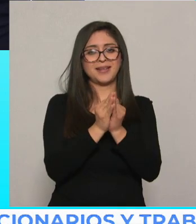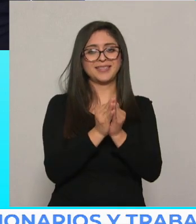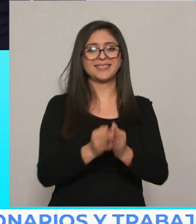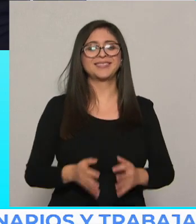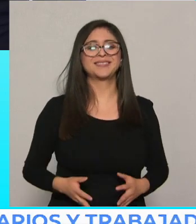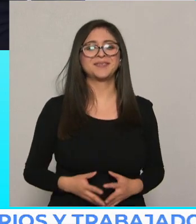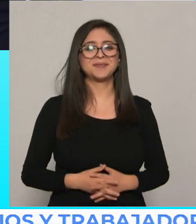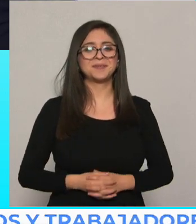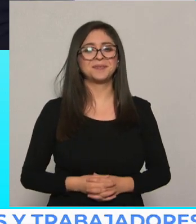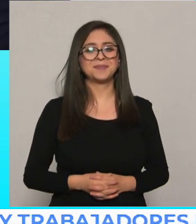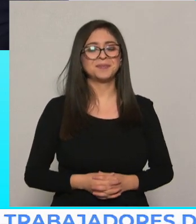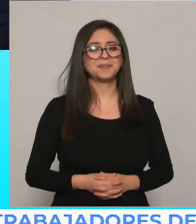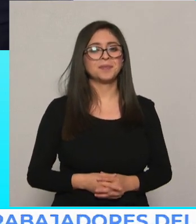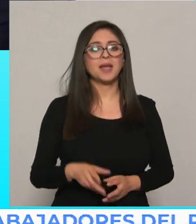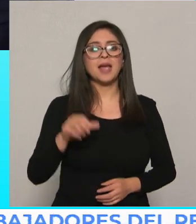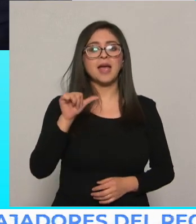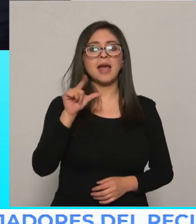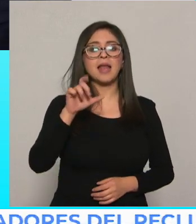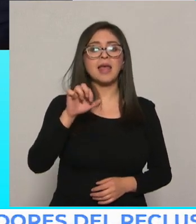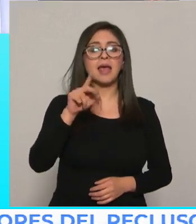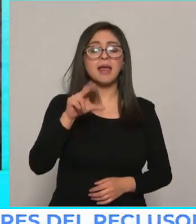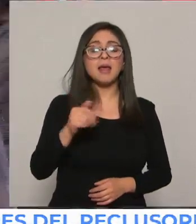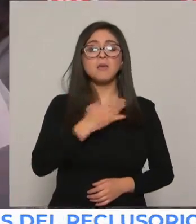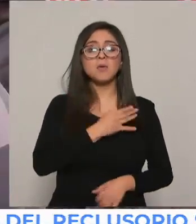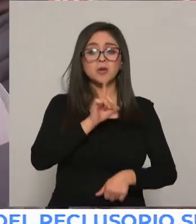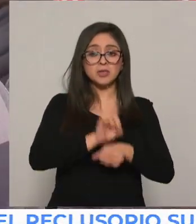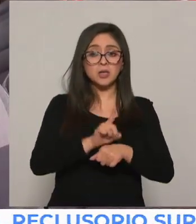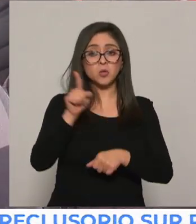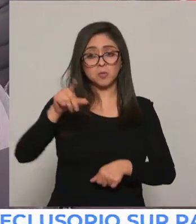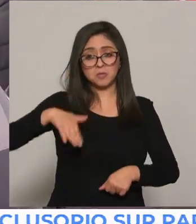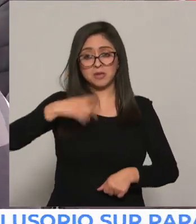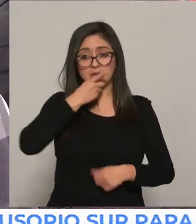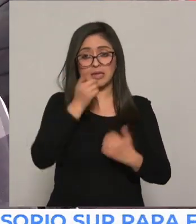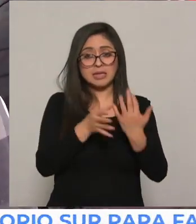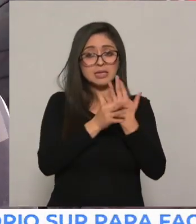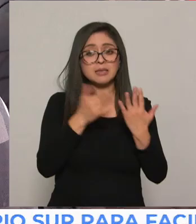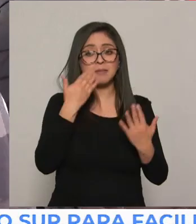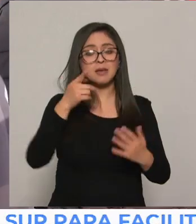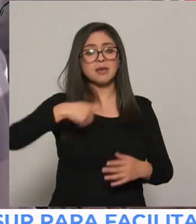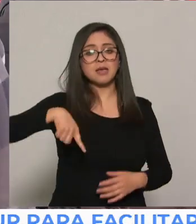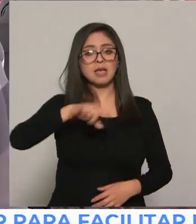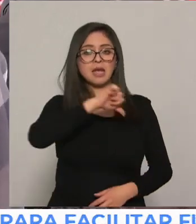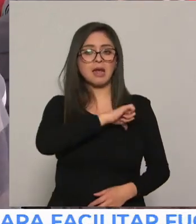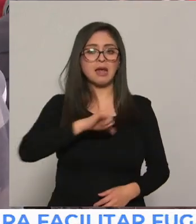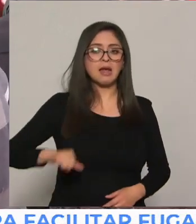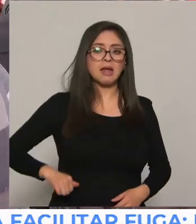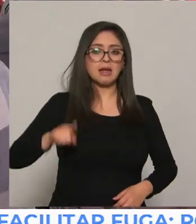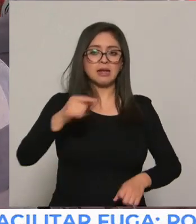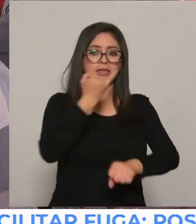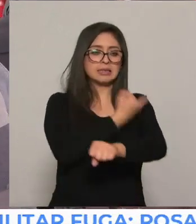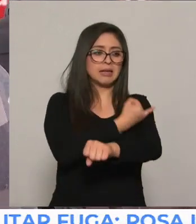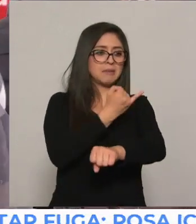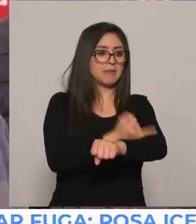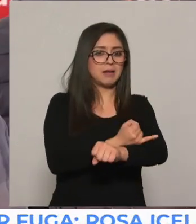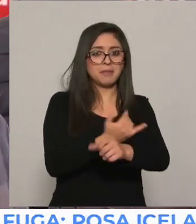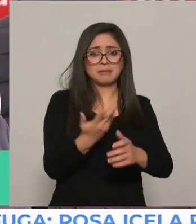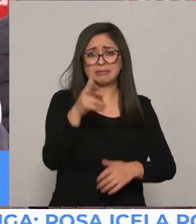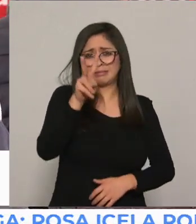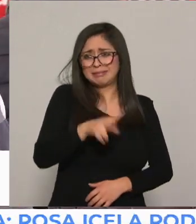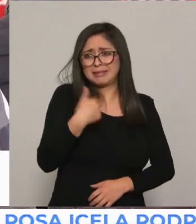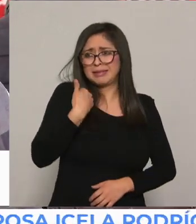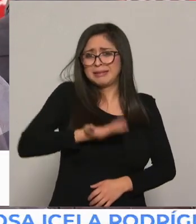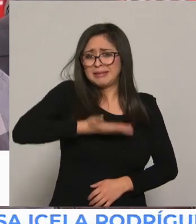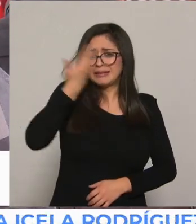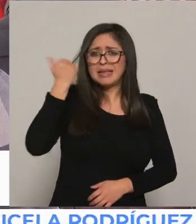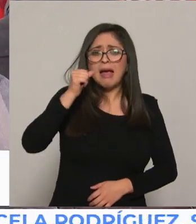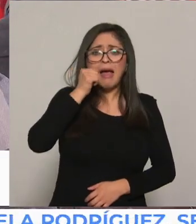Alejandra, muy buenos días, te saludo con gusto, como bien mencionas, desde la explanada aquí, muy cerca de la alcaldía de Iztapalapa. Yo no sé cómo le vamos a hacer. El día de ayer nos ofrecieron